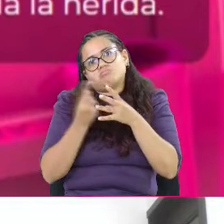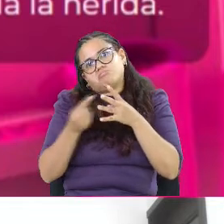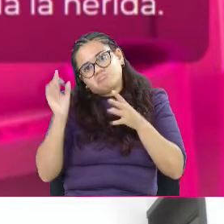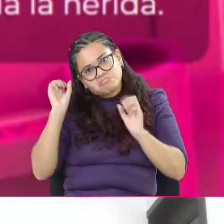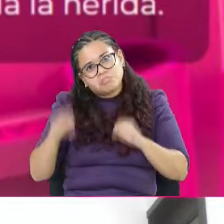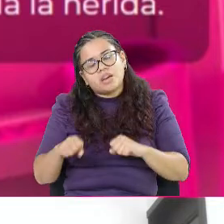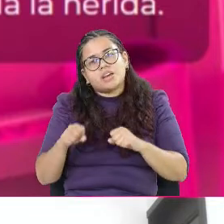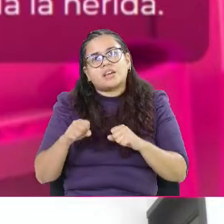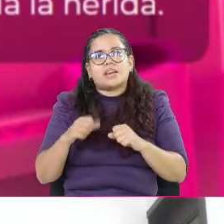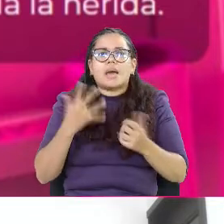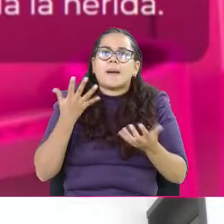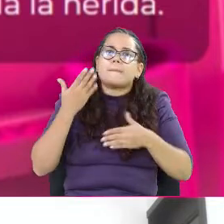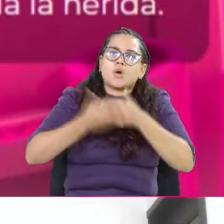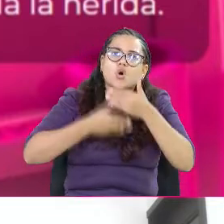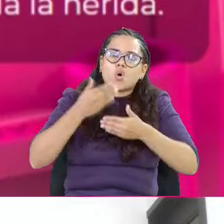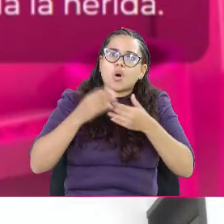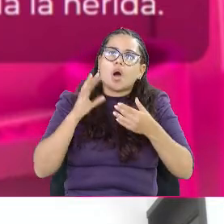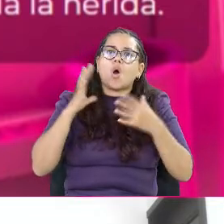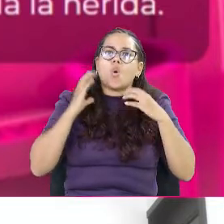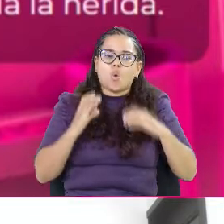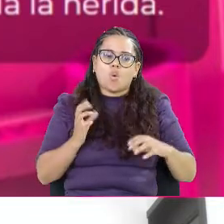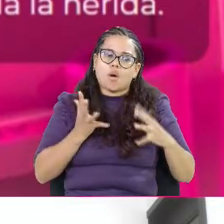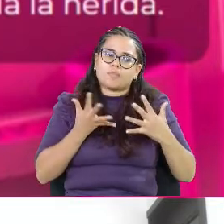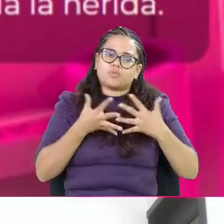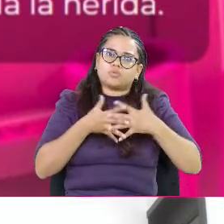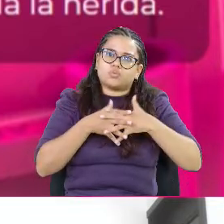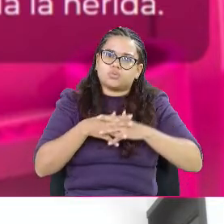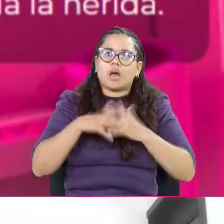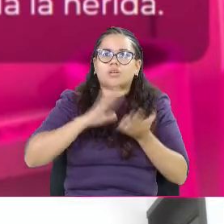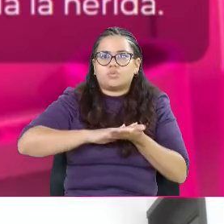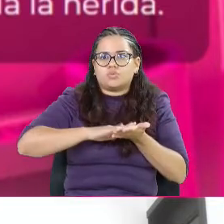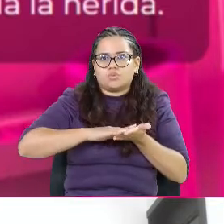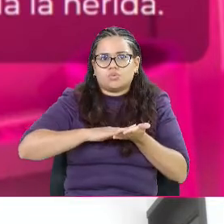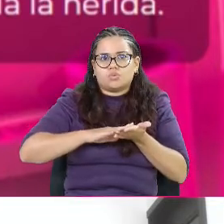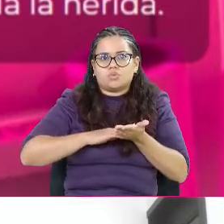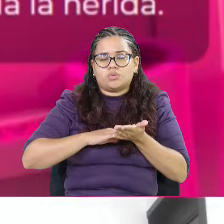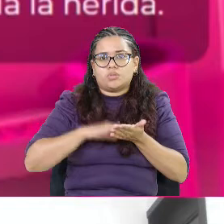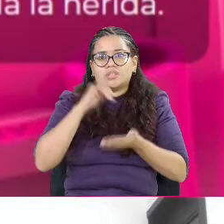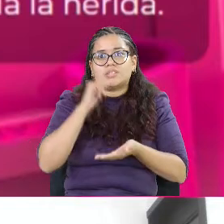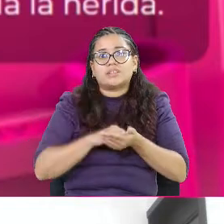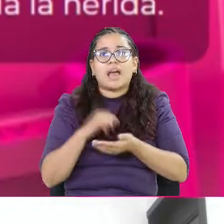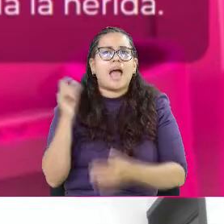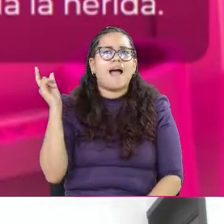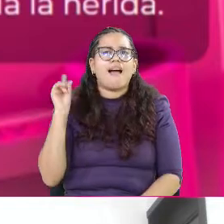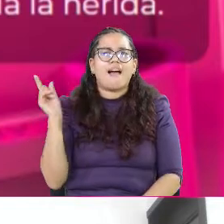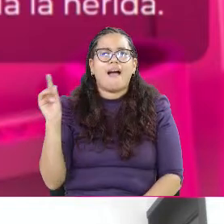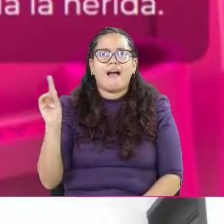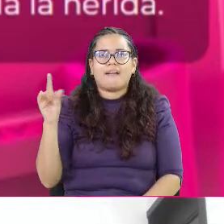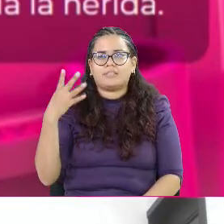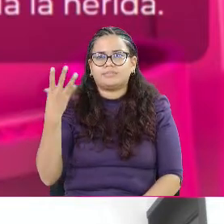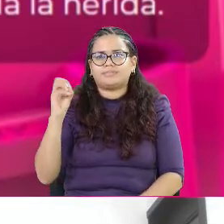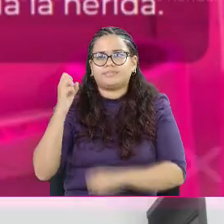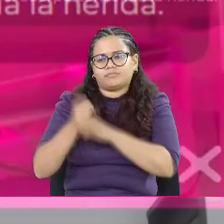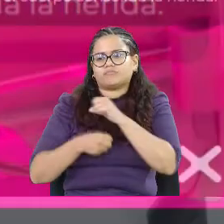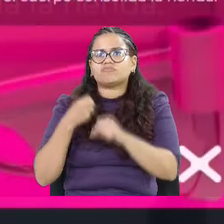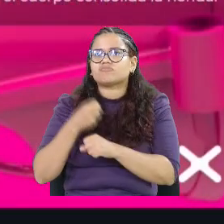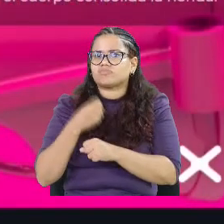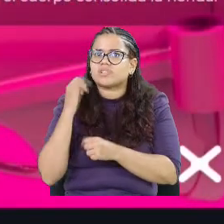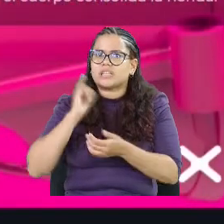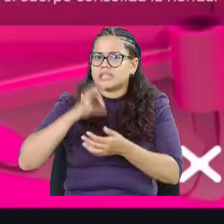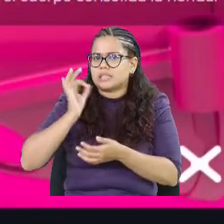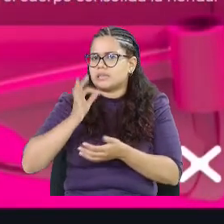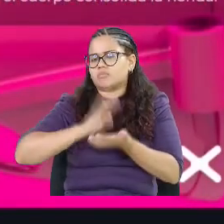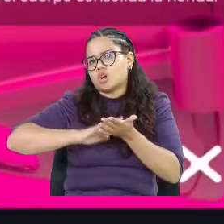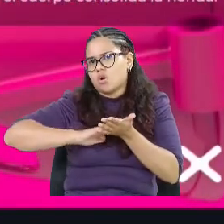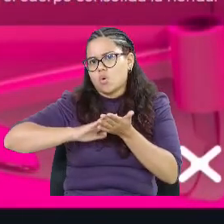cuerpo consolida la herida. Entonces esta es la forma en la que por más de 50 años se ha resuelto el